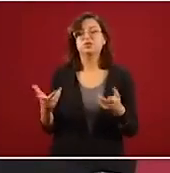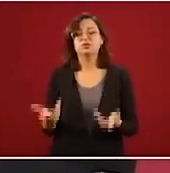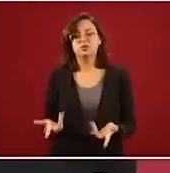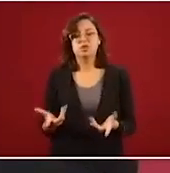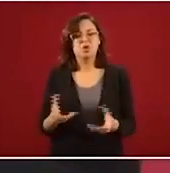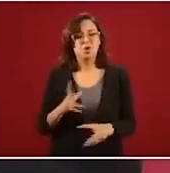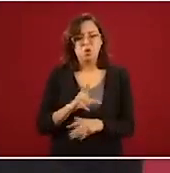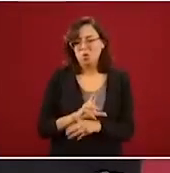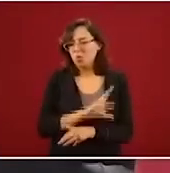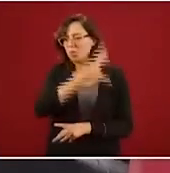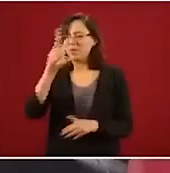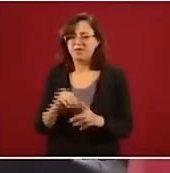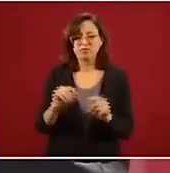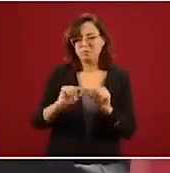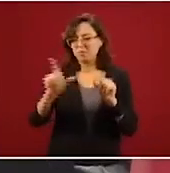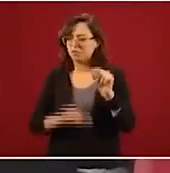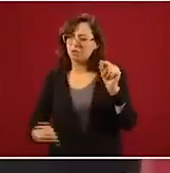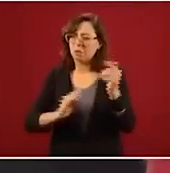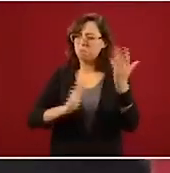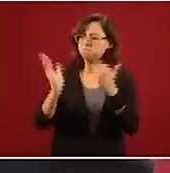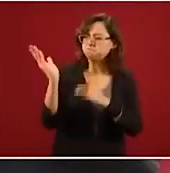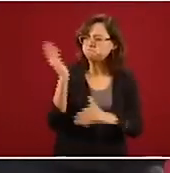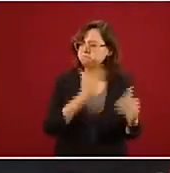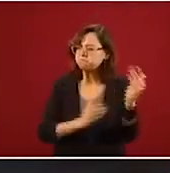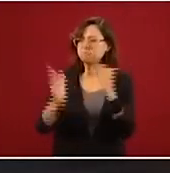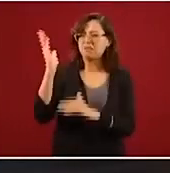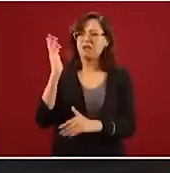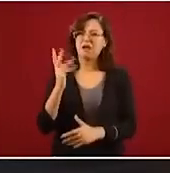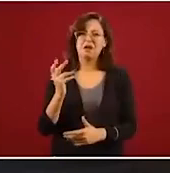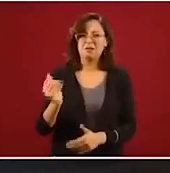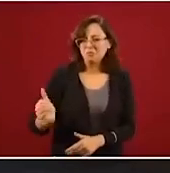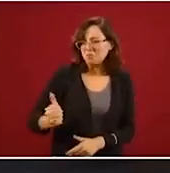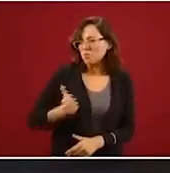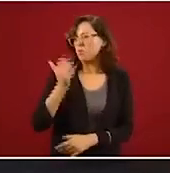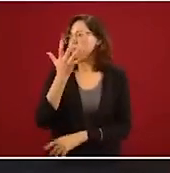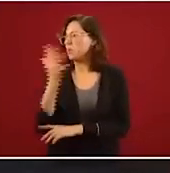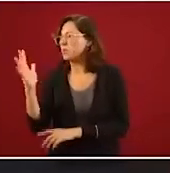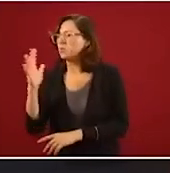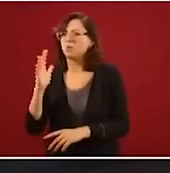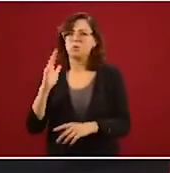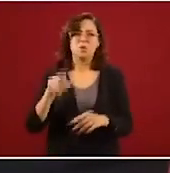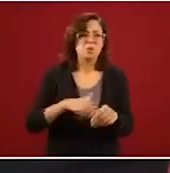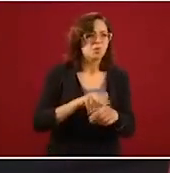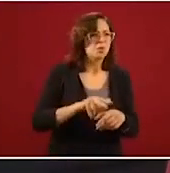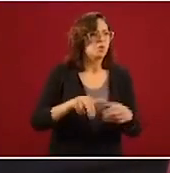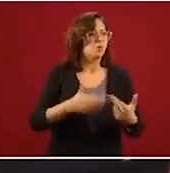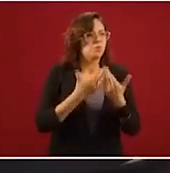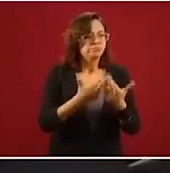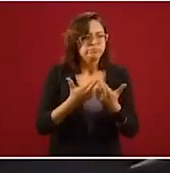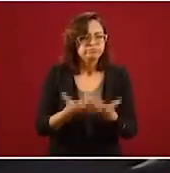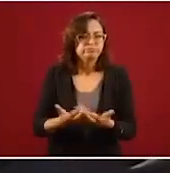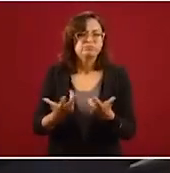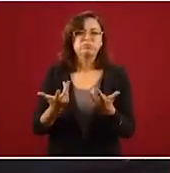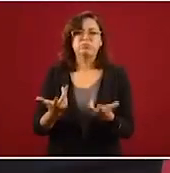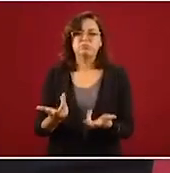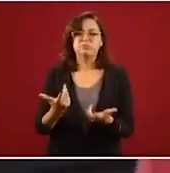desarrollamos todo el potencial que tiene México, sus recursos naturales, sus grandes riquezas, incluida